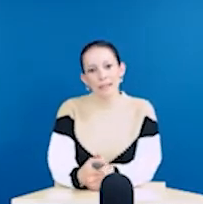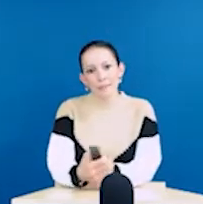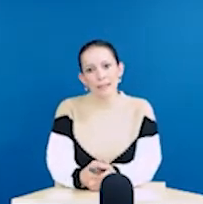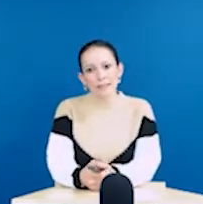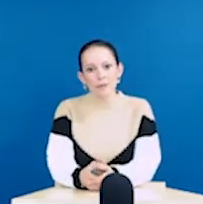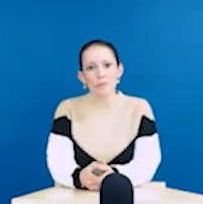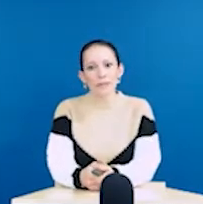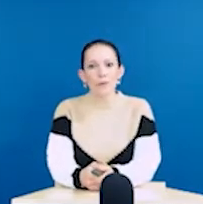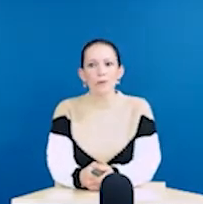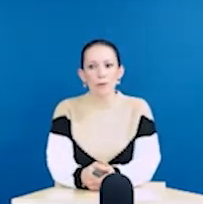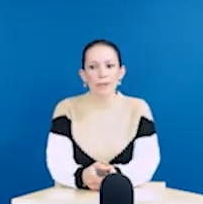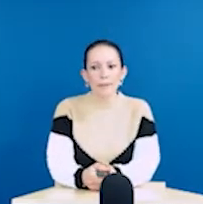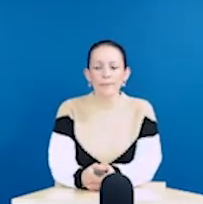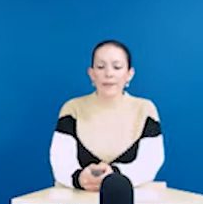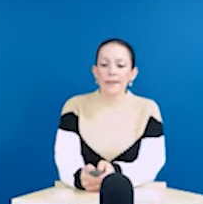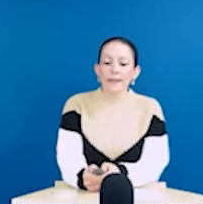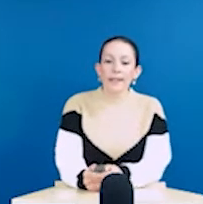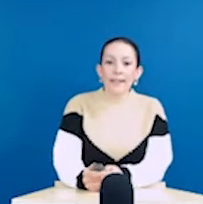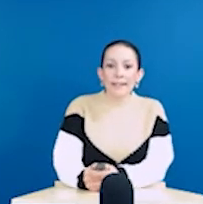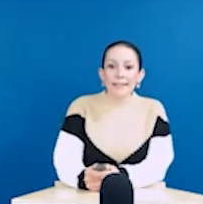tan especializado como es oncología.